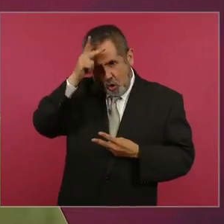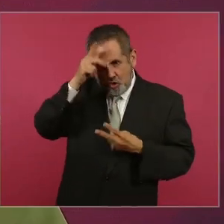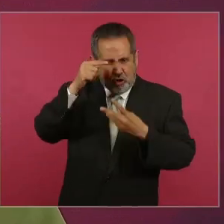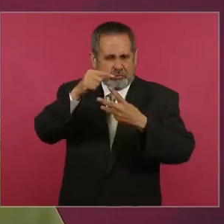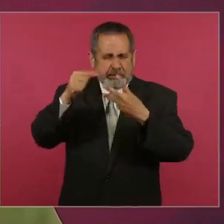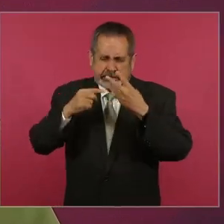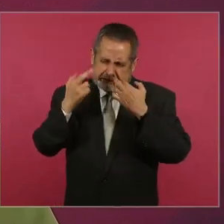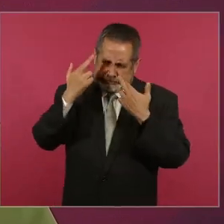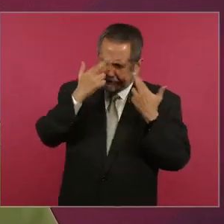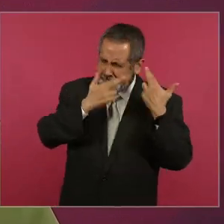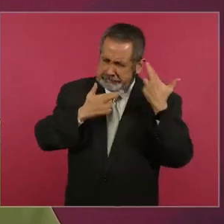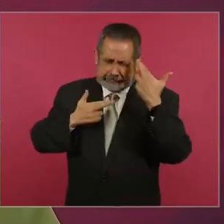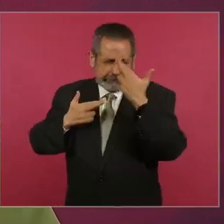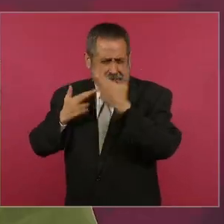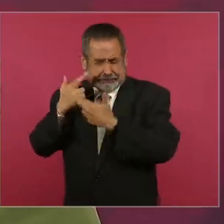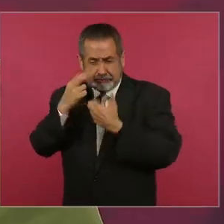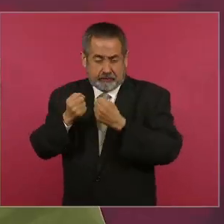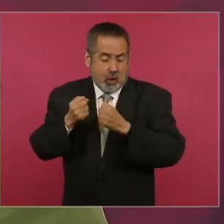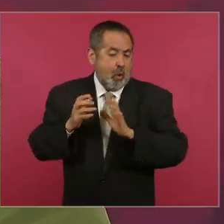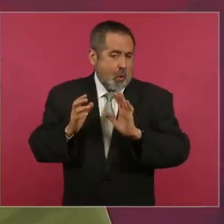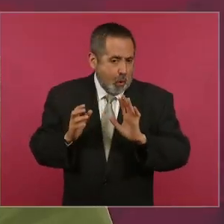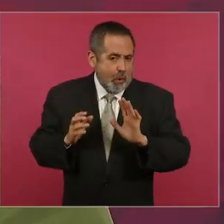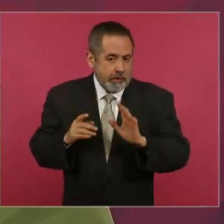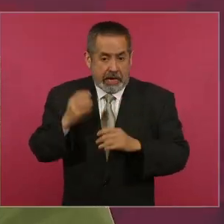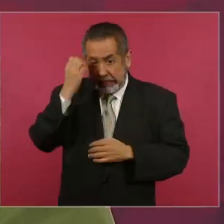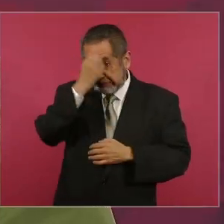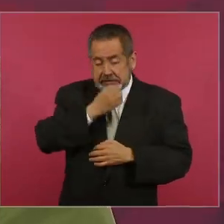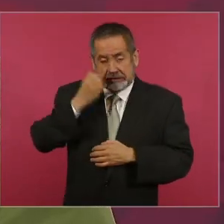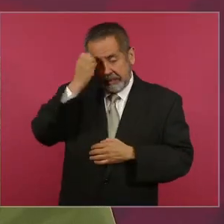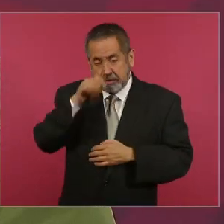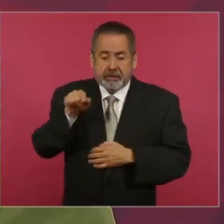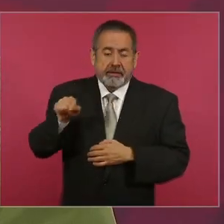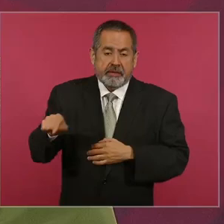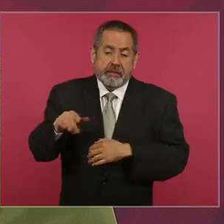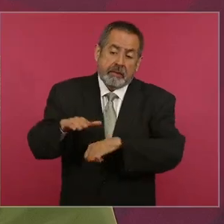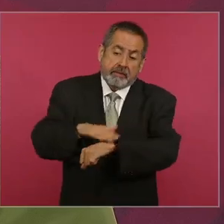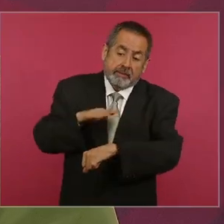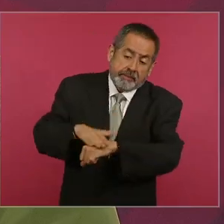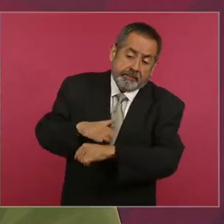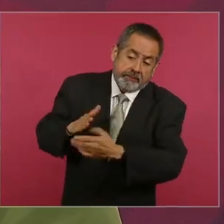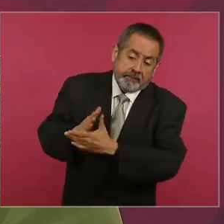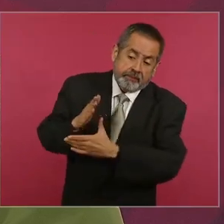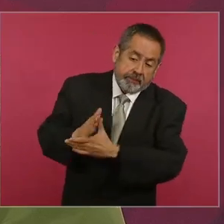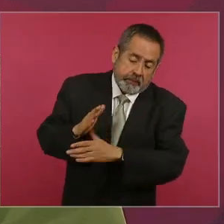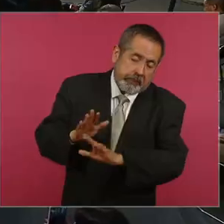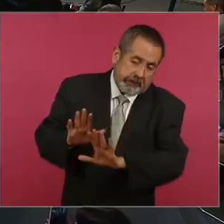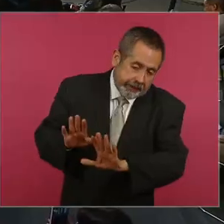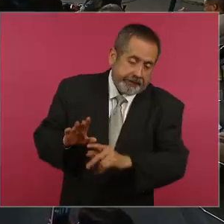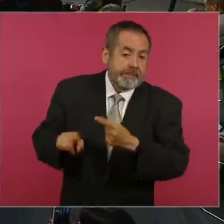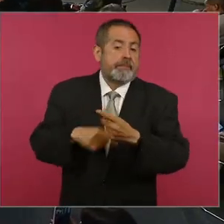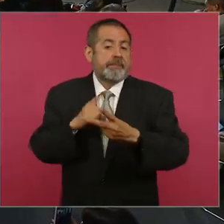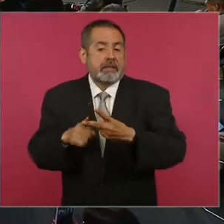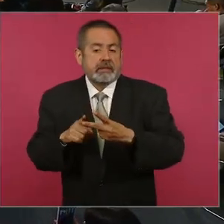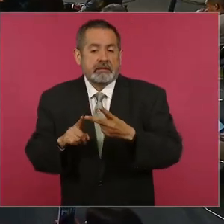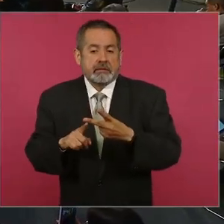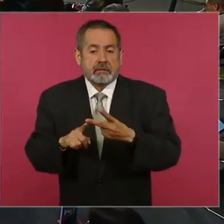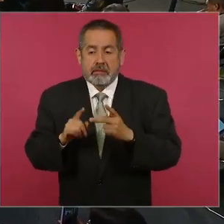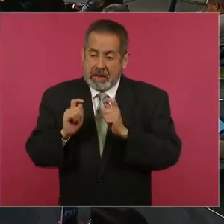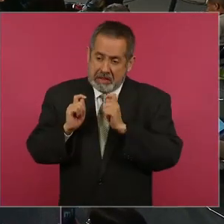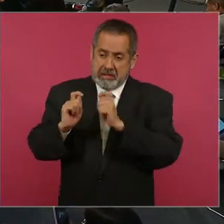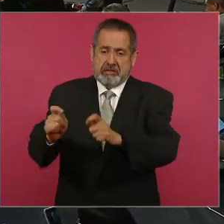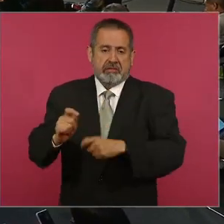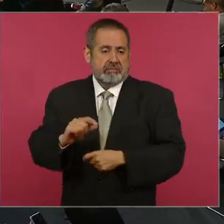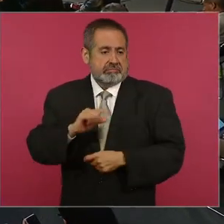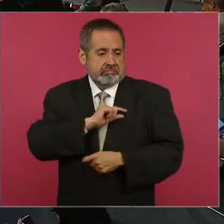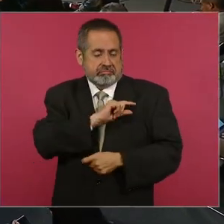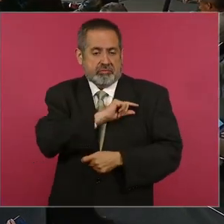una revisión completa, pero son exámenes que ellos presentan. Para obtener los grados